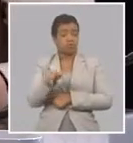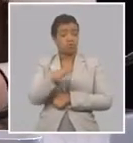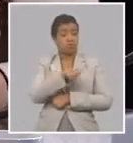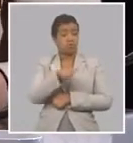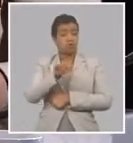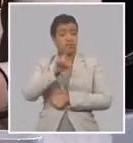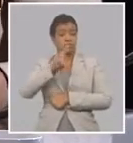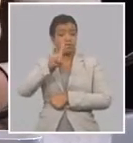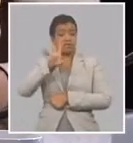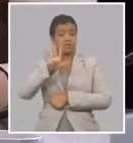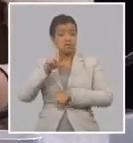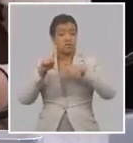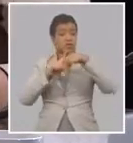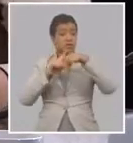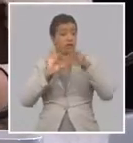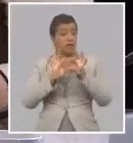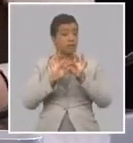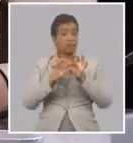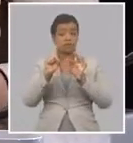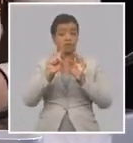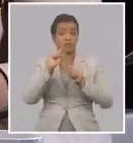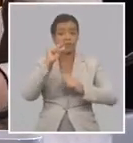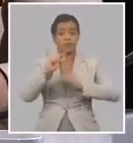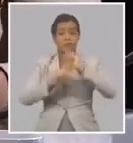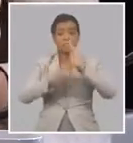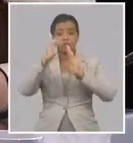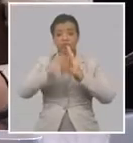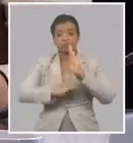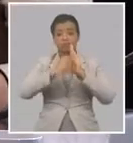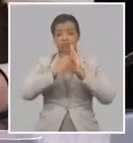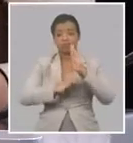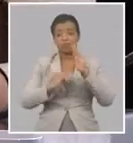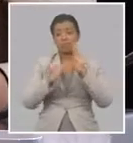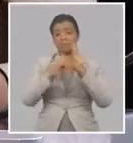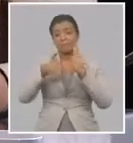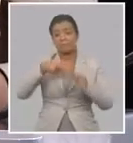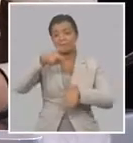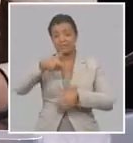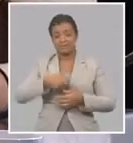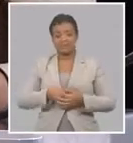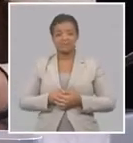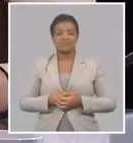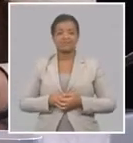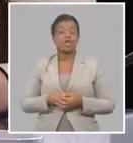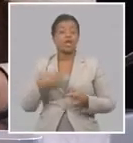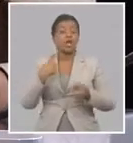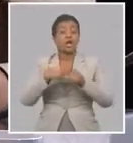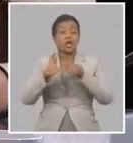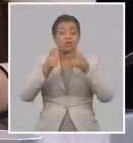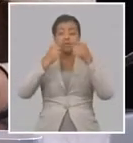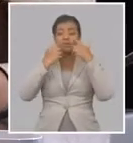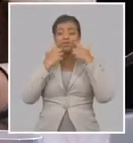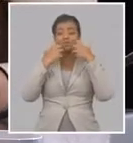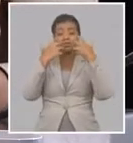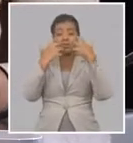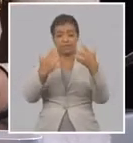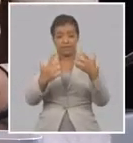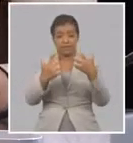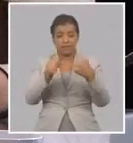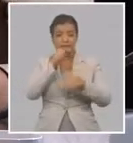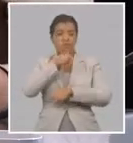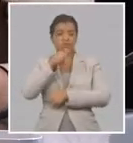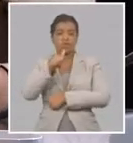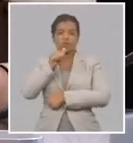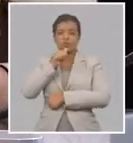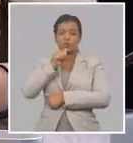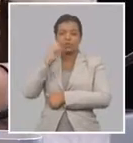125 kilogramos se va descontando de los mil pesos el valor de ese equipamiento otro elemento importante que se ha estado preguntando y que ha traído